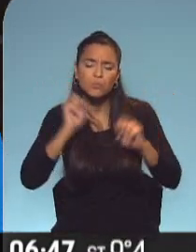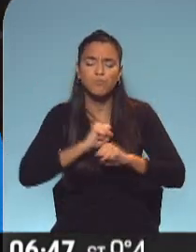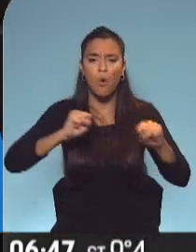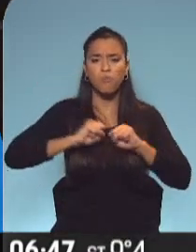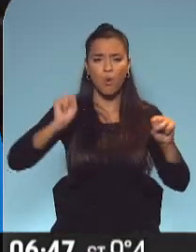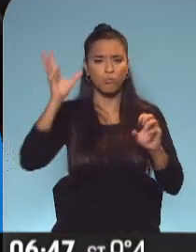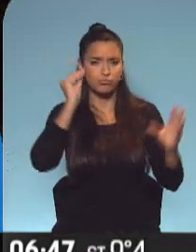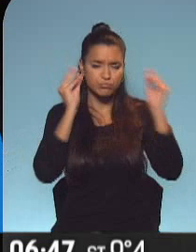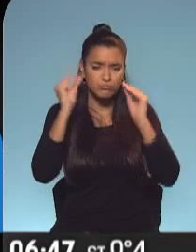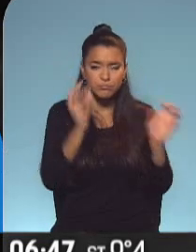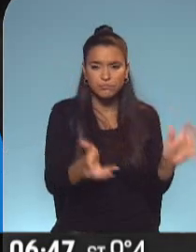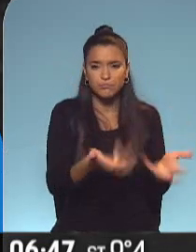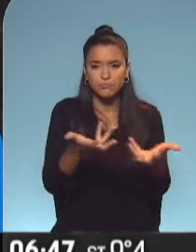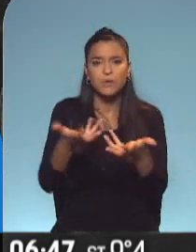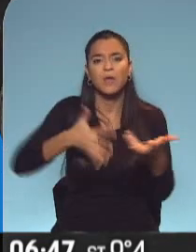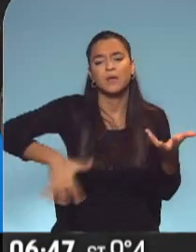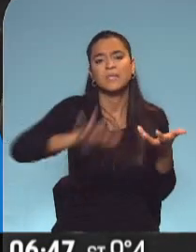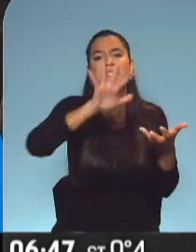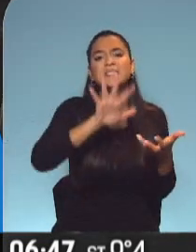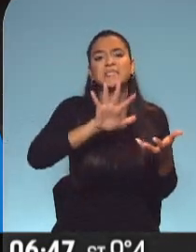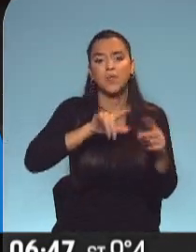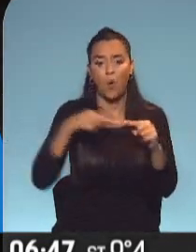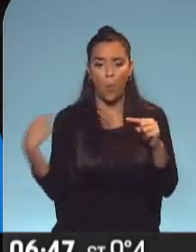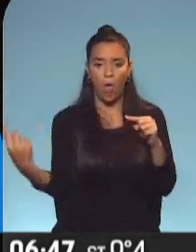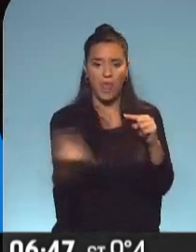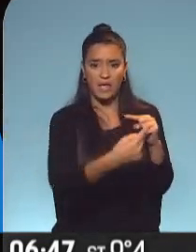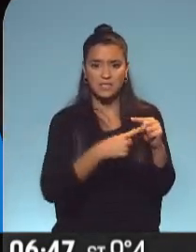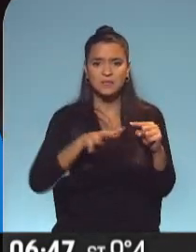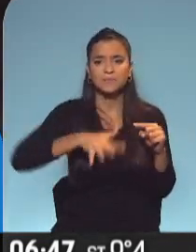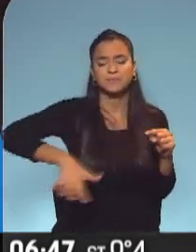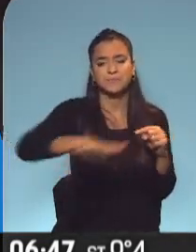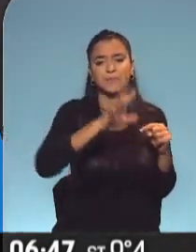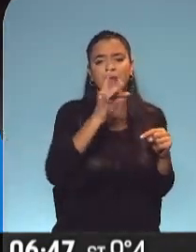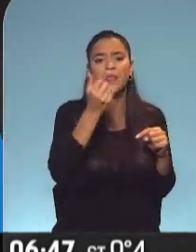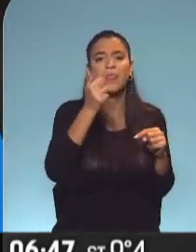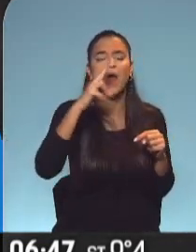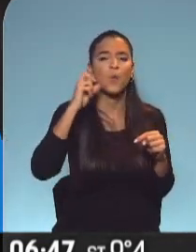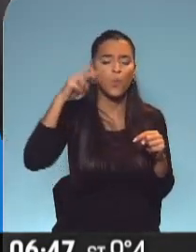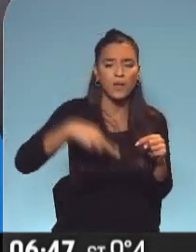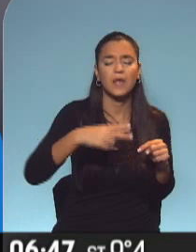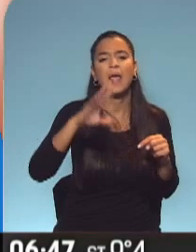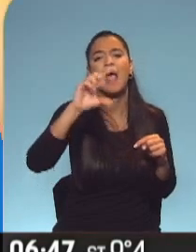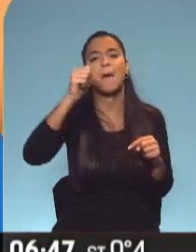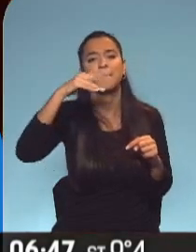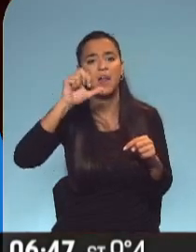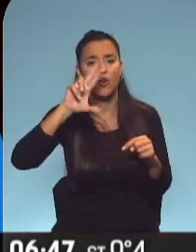observar varios focos de incendio en un radio de 5 cuadras a la redonda, sobre las calles Darwin, Camargo, Velasco y Vera.